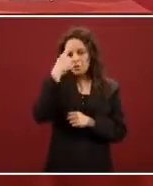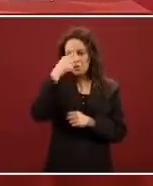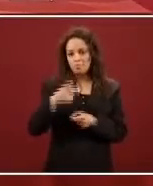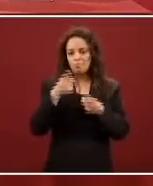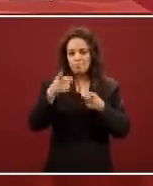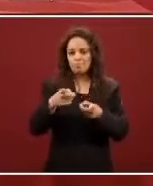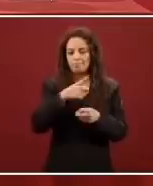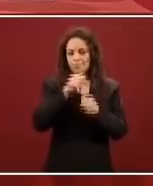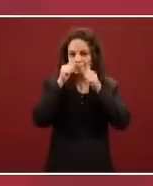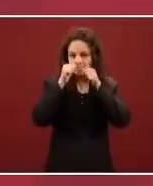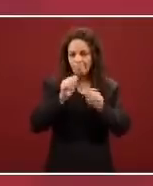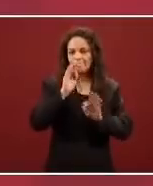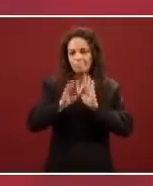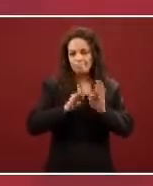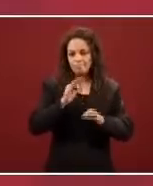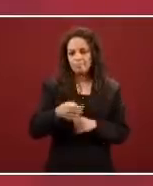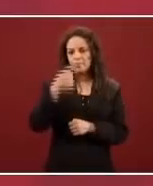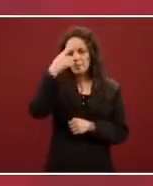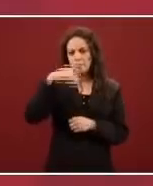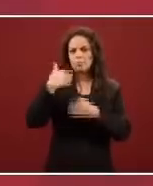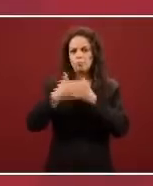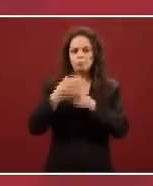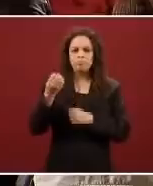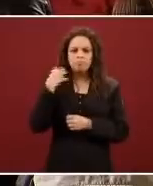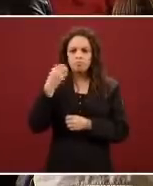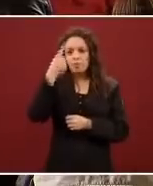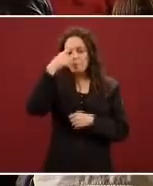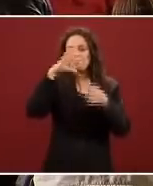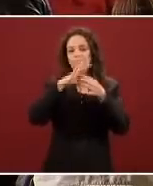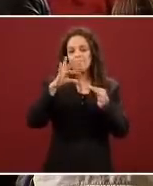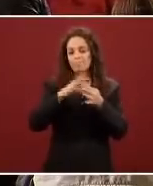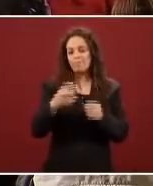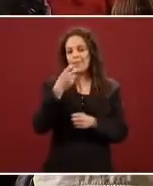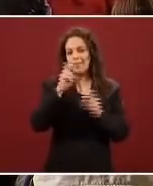conferencia para que nos pueda hablar un poquito más de los insumos.